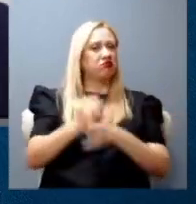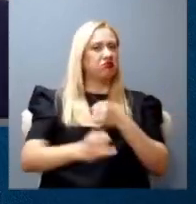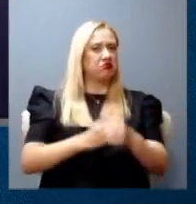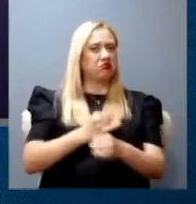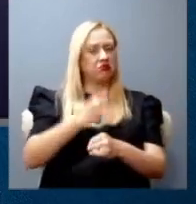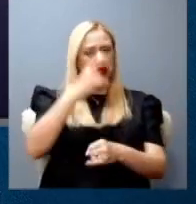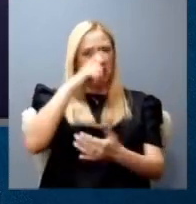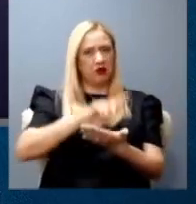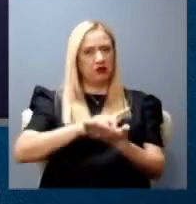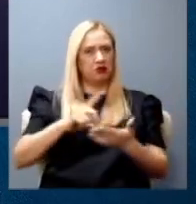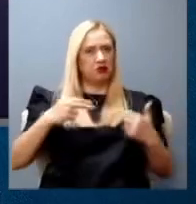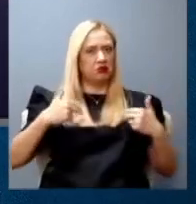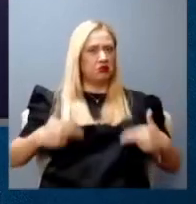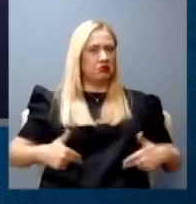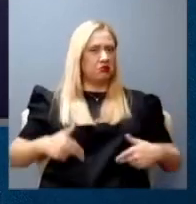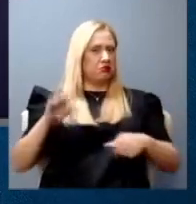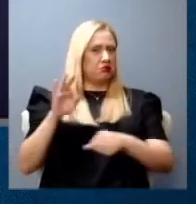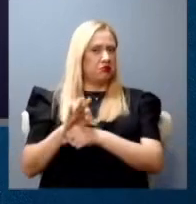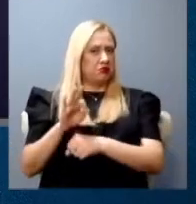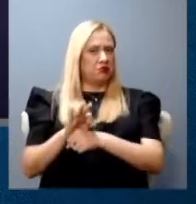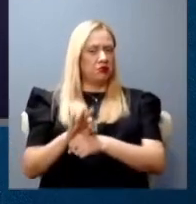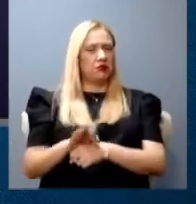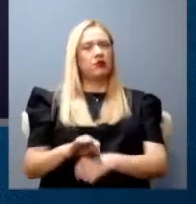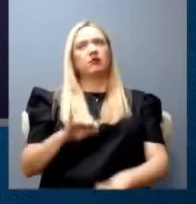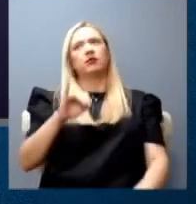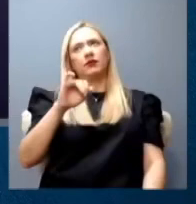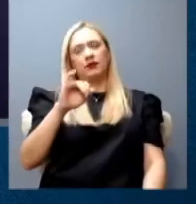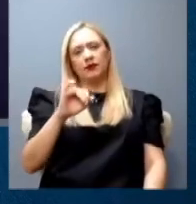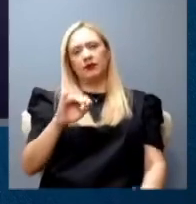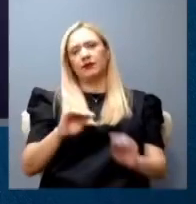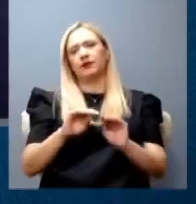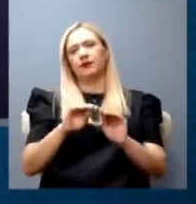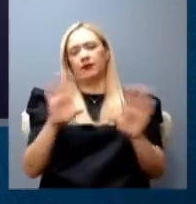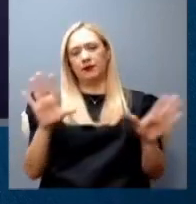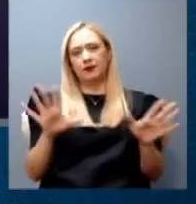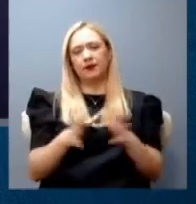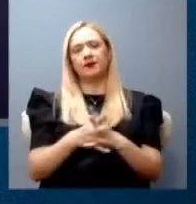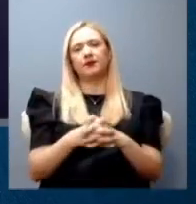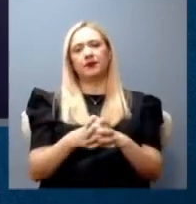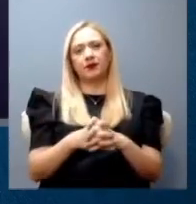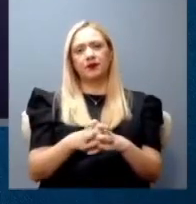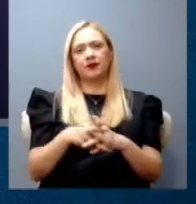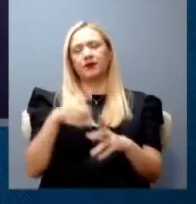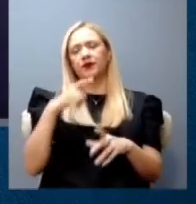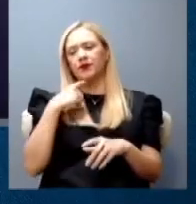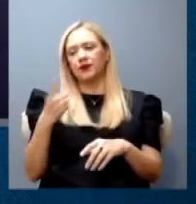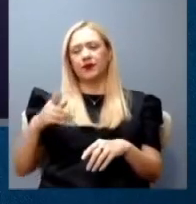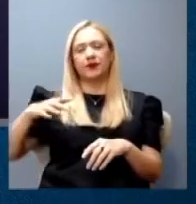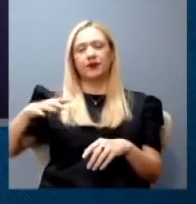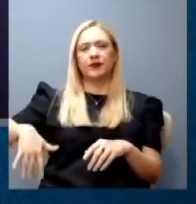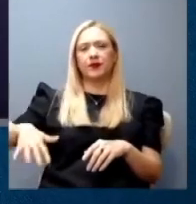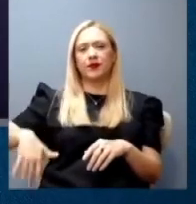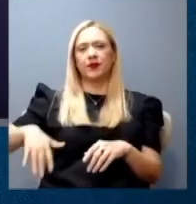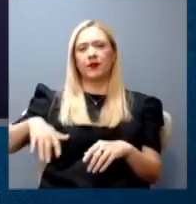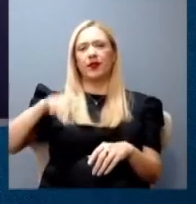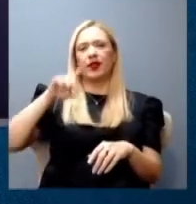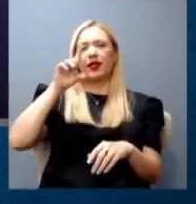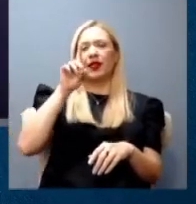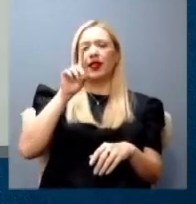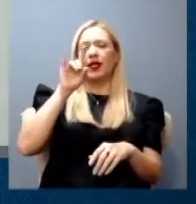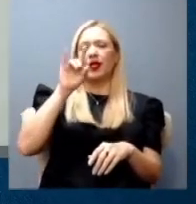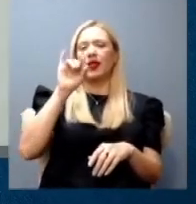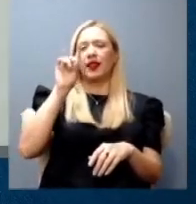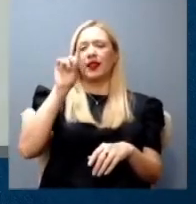el derecho internacional de los derechos humanos, que también Camila decía como el DIDH, para decirlo de forma